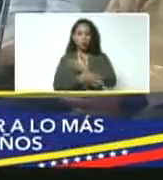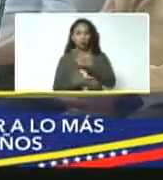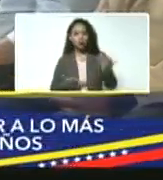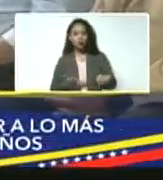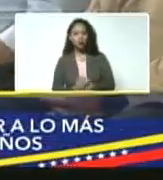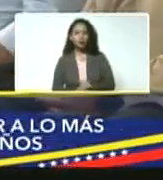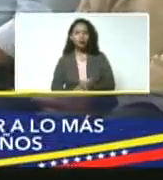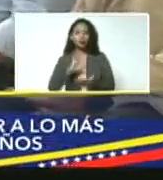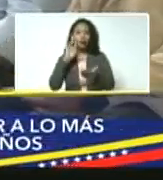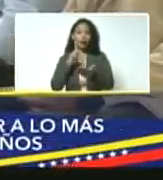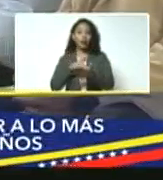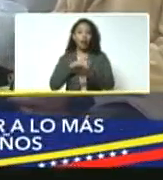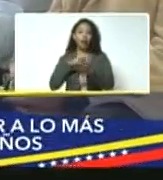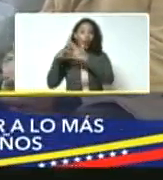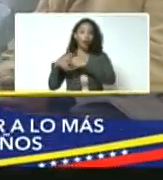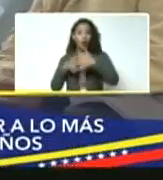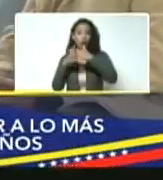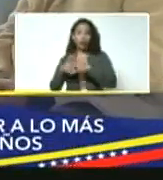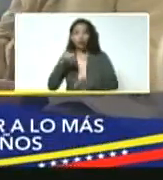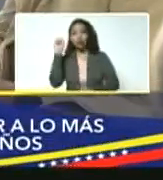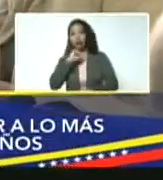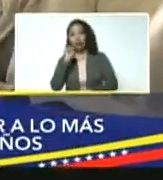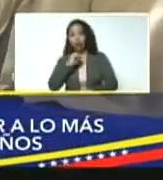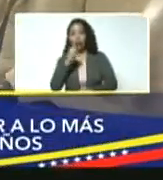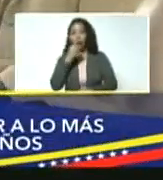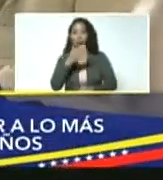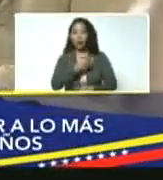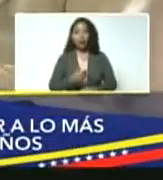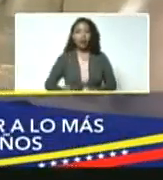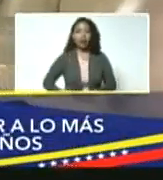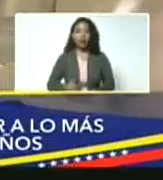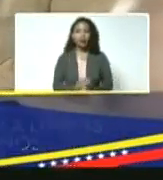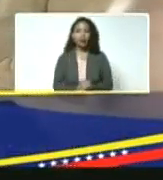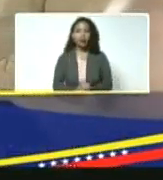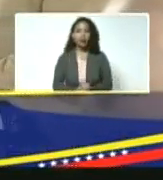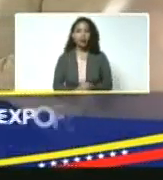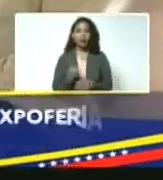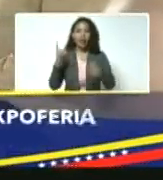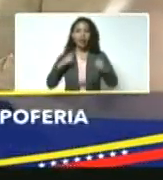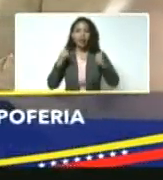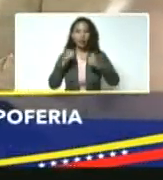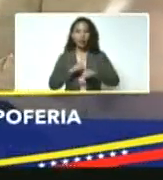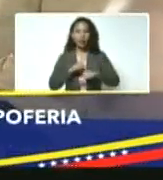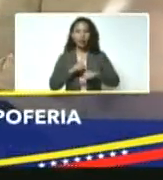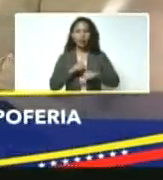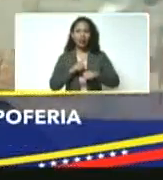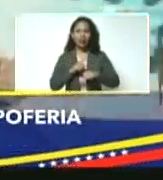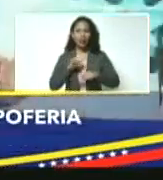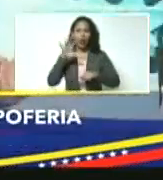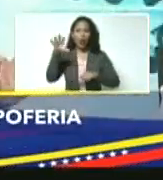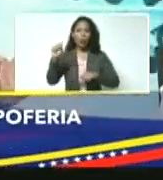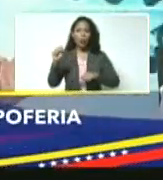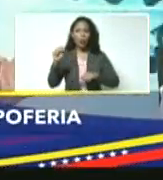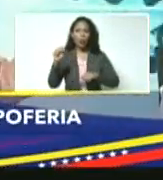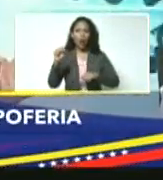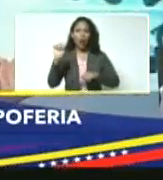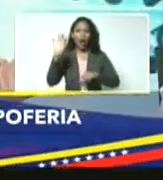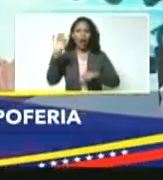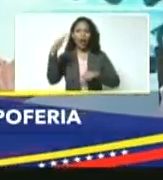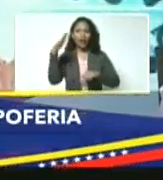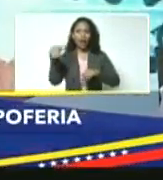Está llegando de Nueva York. Sí, bueno, presidente. Es más, ese suéter lo compró en la Quinta Avenida. En la